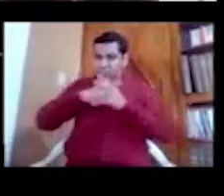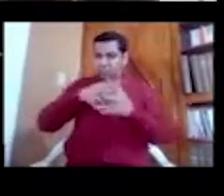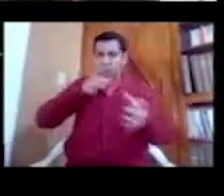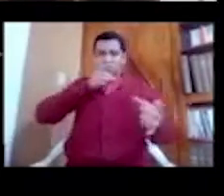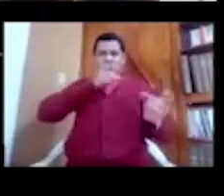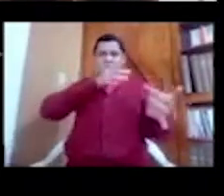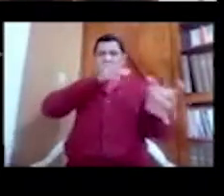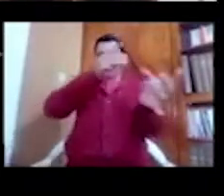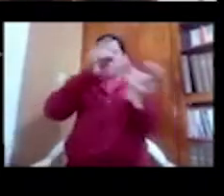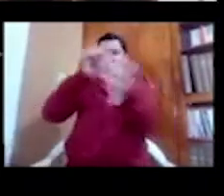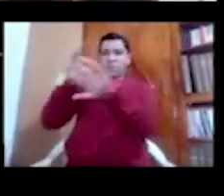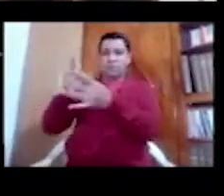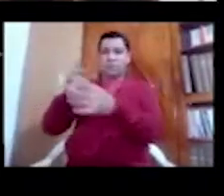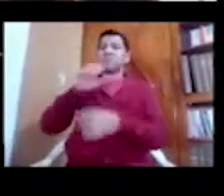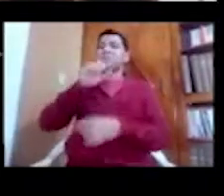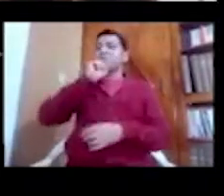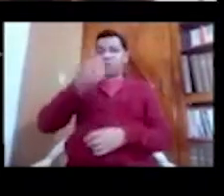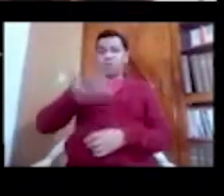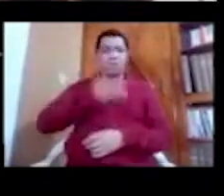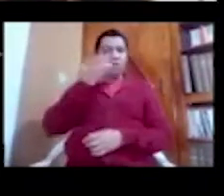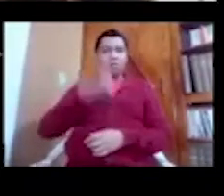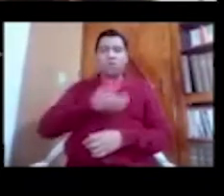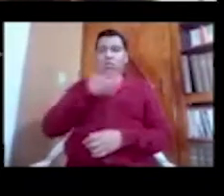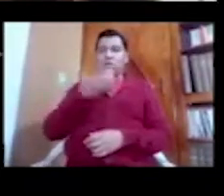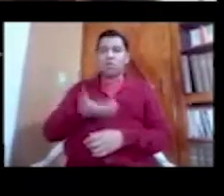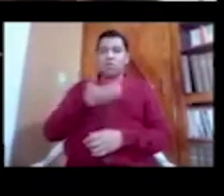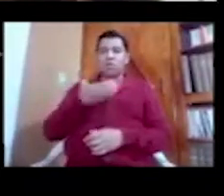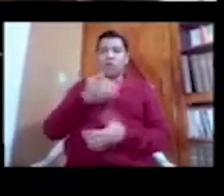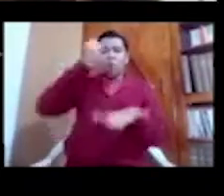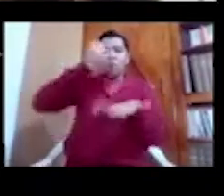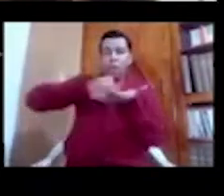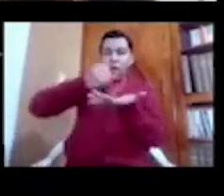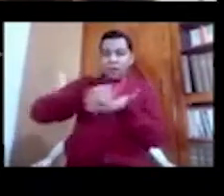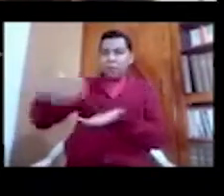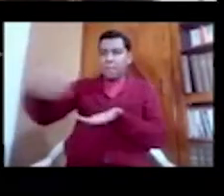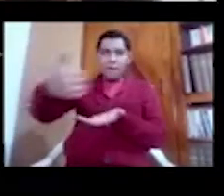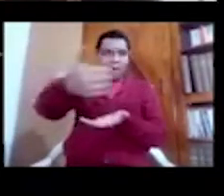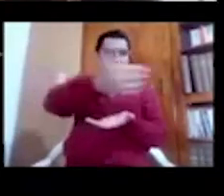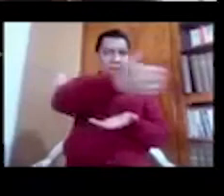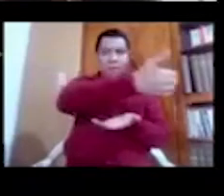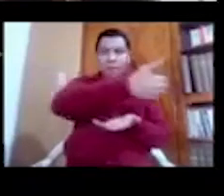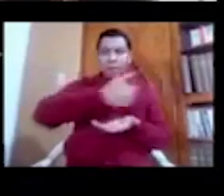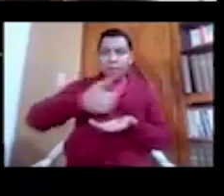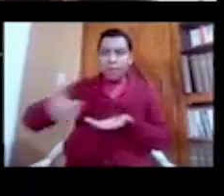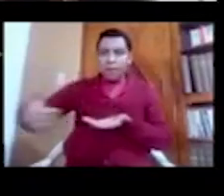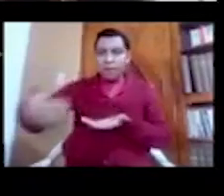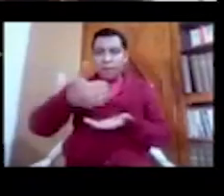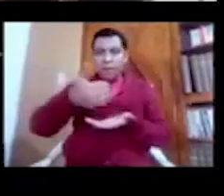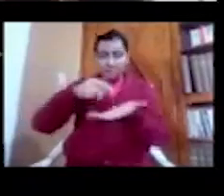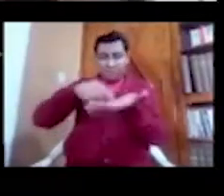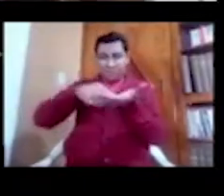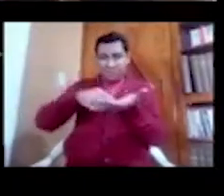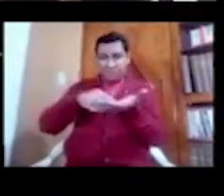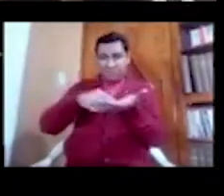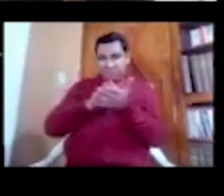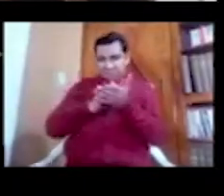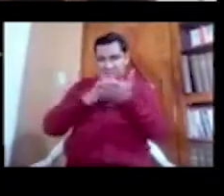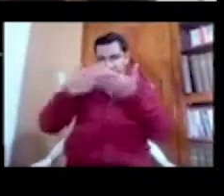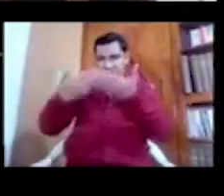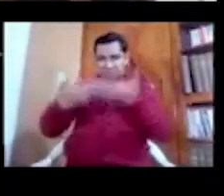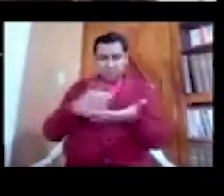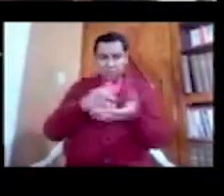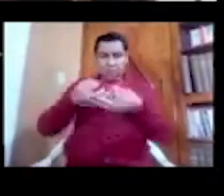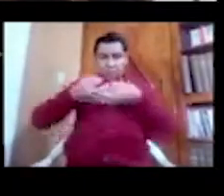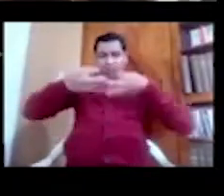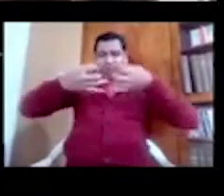también están viviendo de un sistema tributario, también en los códices y en las